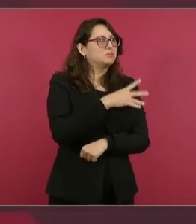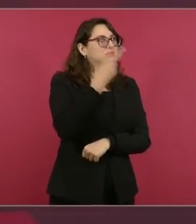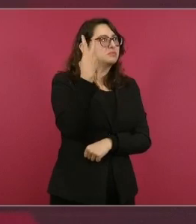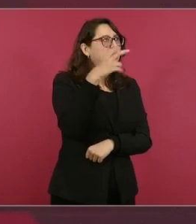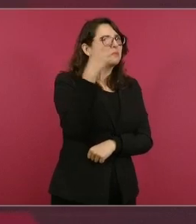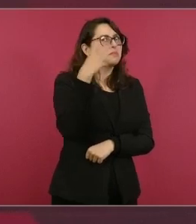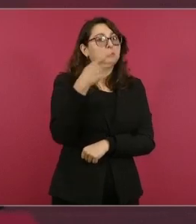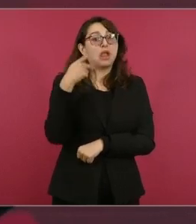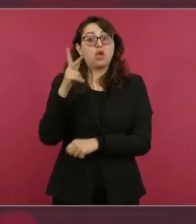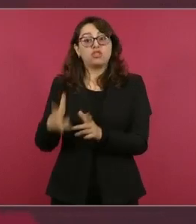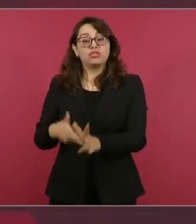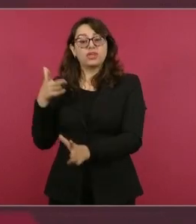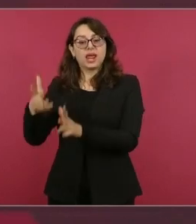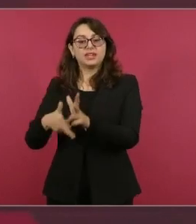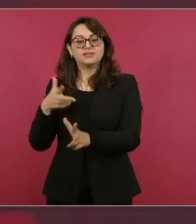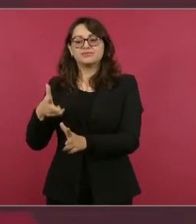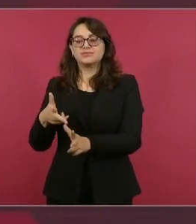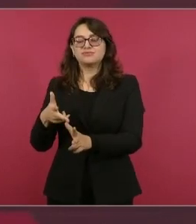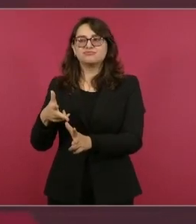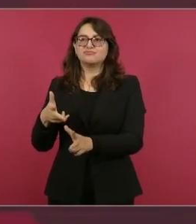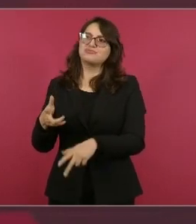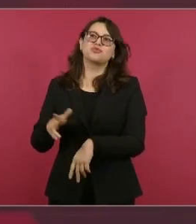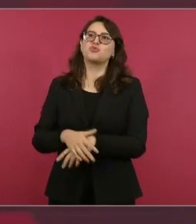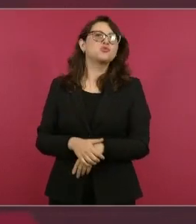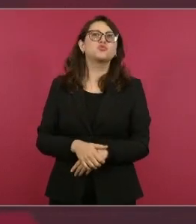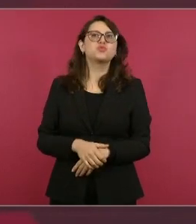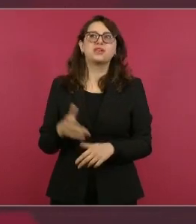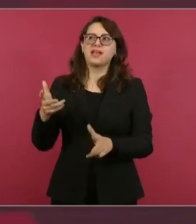va uno relajado.